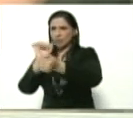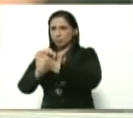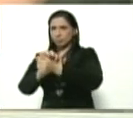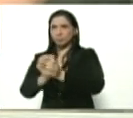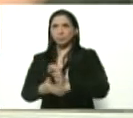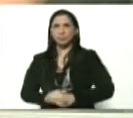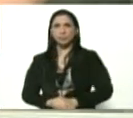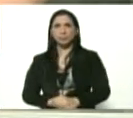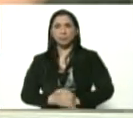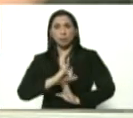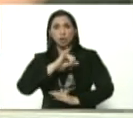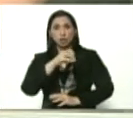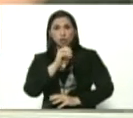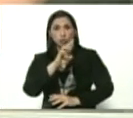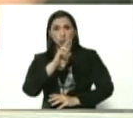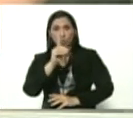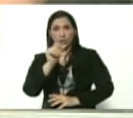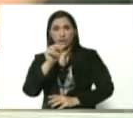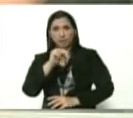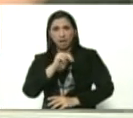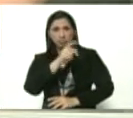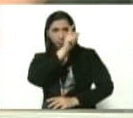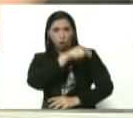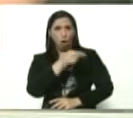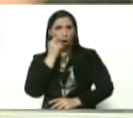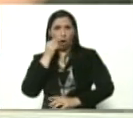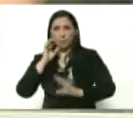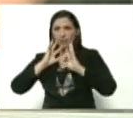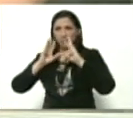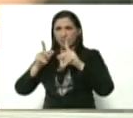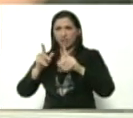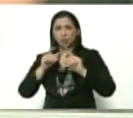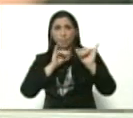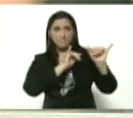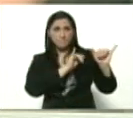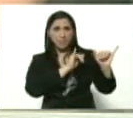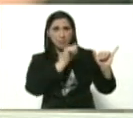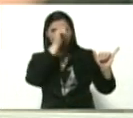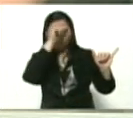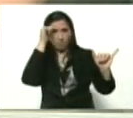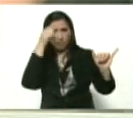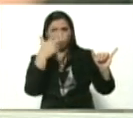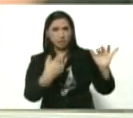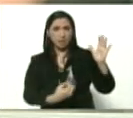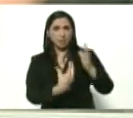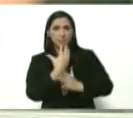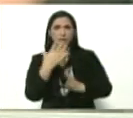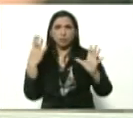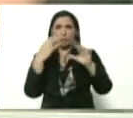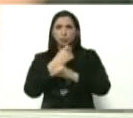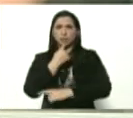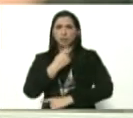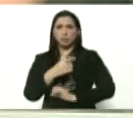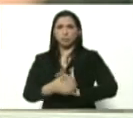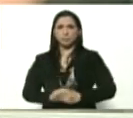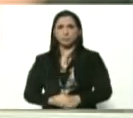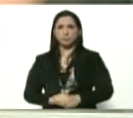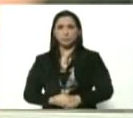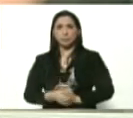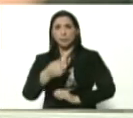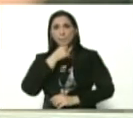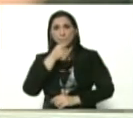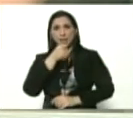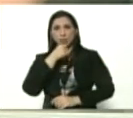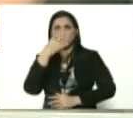Jordan Guadró declaró, como ustedes saben, el mismo domingo 3 de mayo en la noche a una